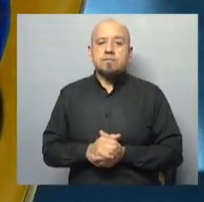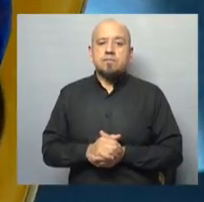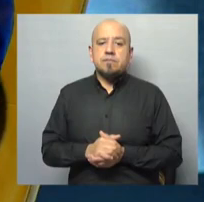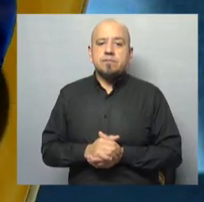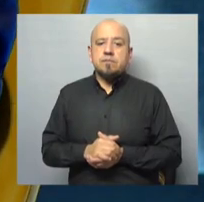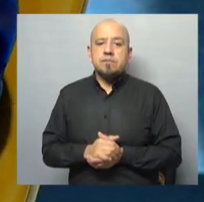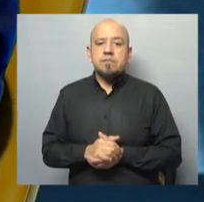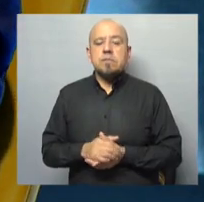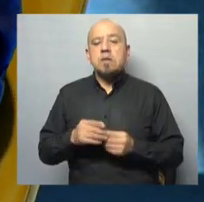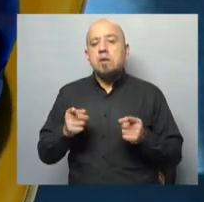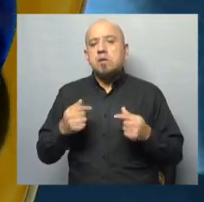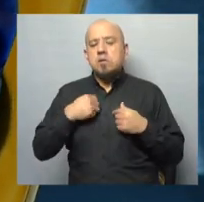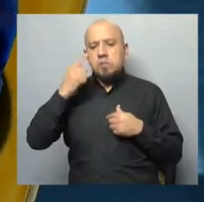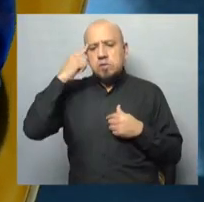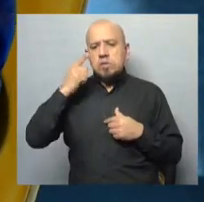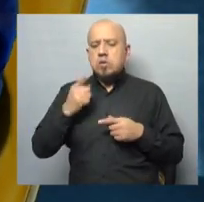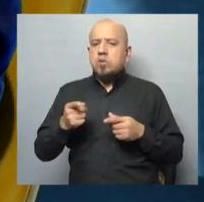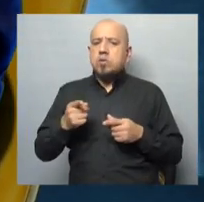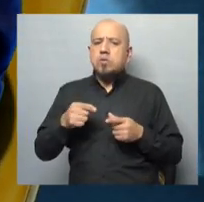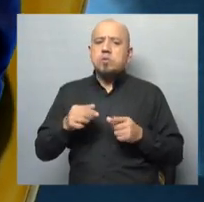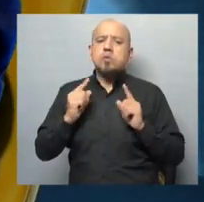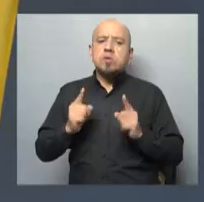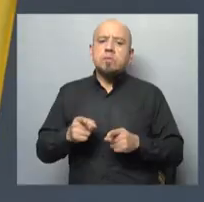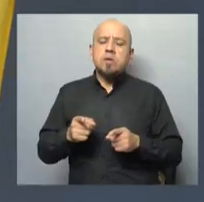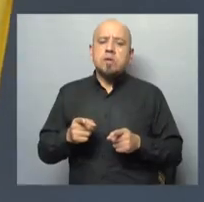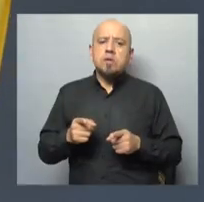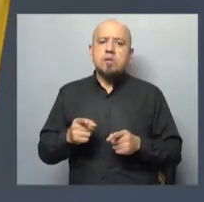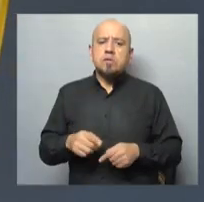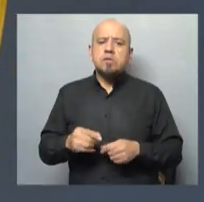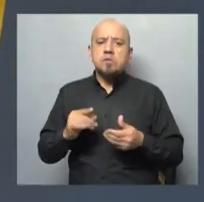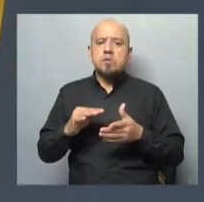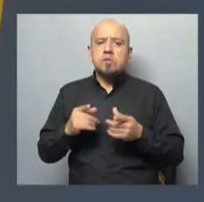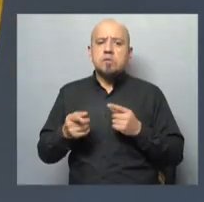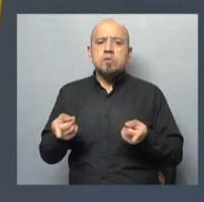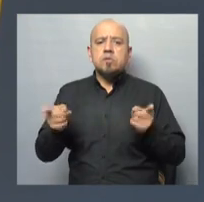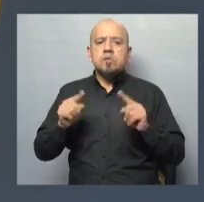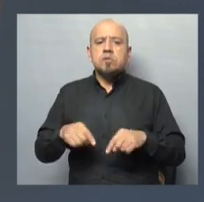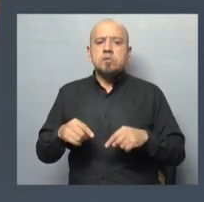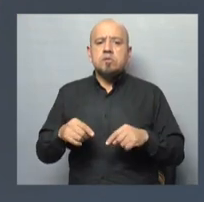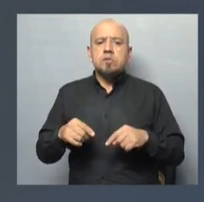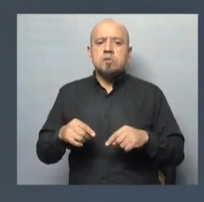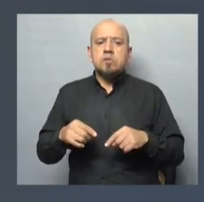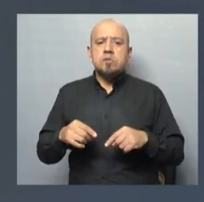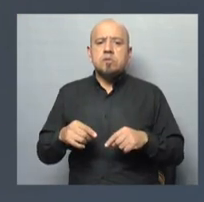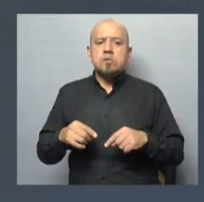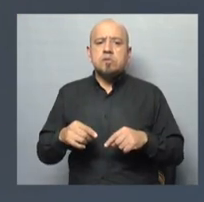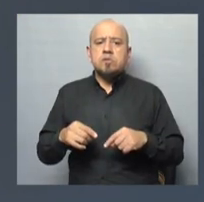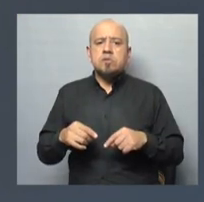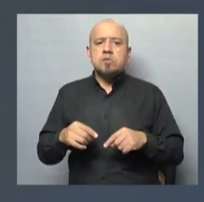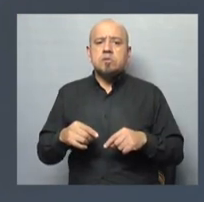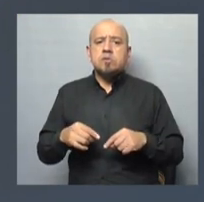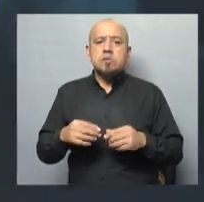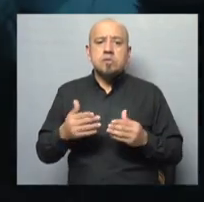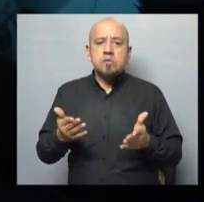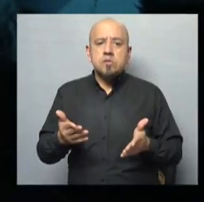y eso también es una vuelta al principio de la charla es decir si no